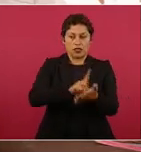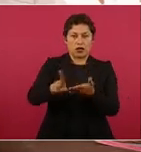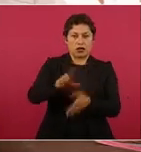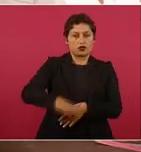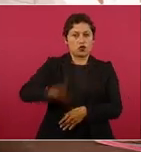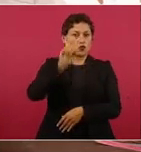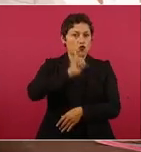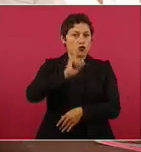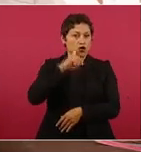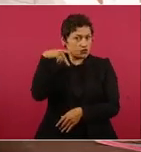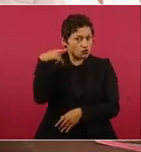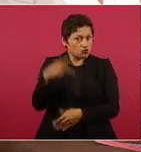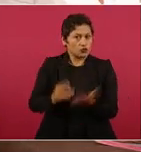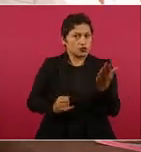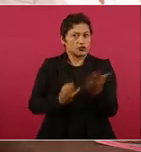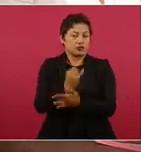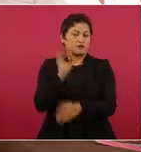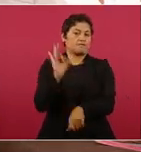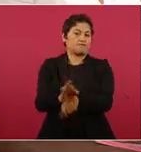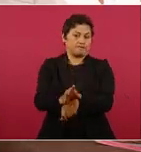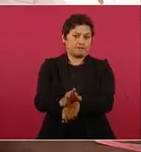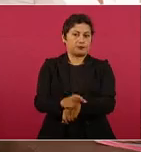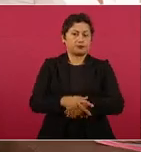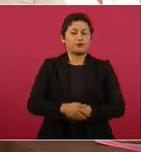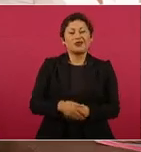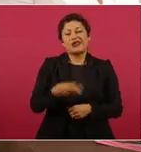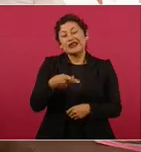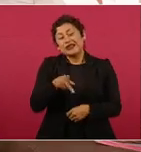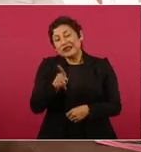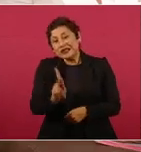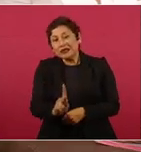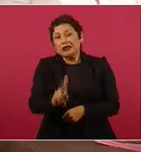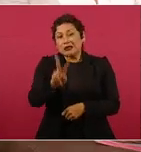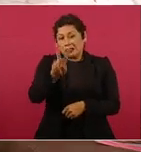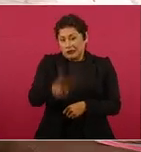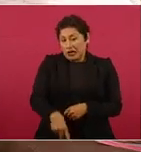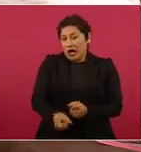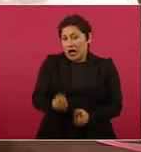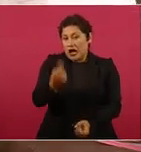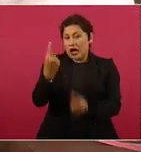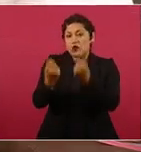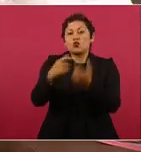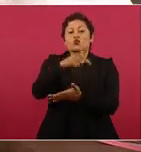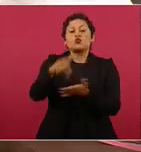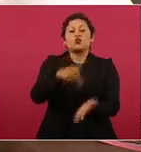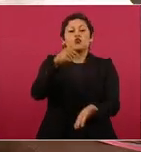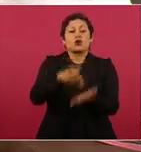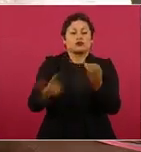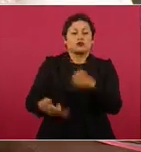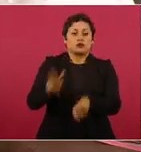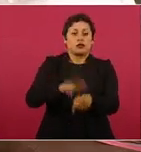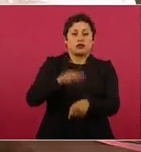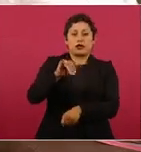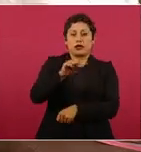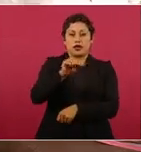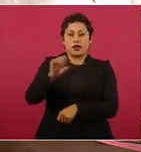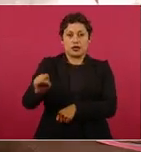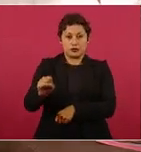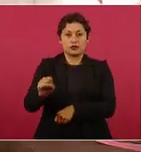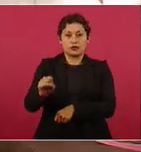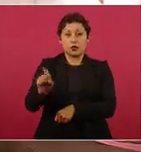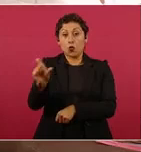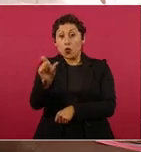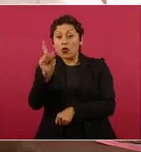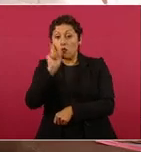las mujeres. Sin embargo, en algunas instituciones del Seguro Social han negado justamente